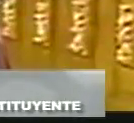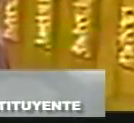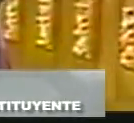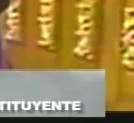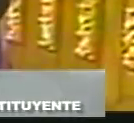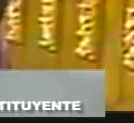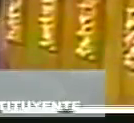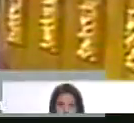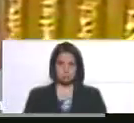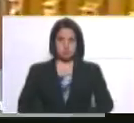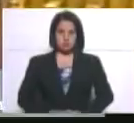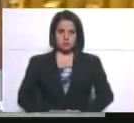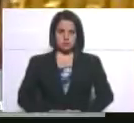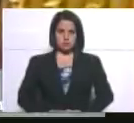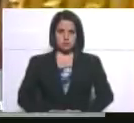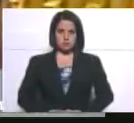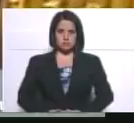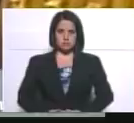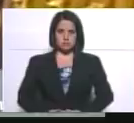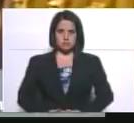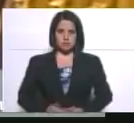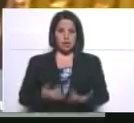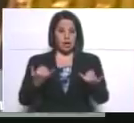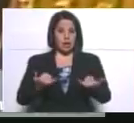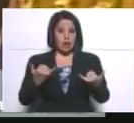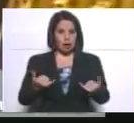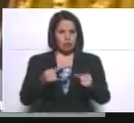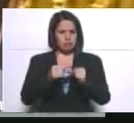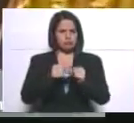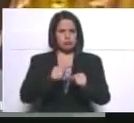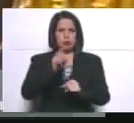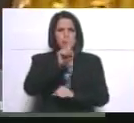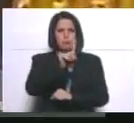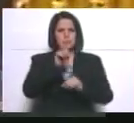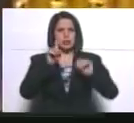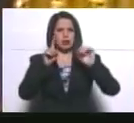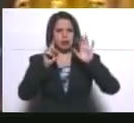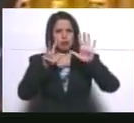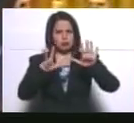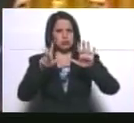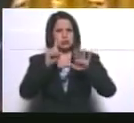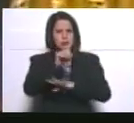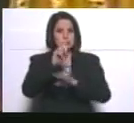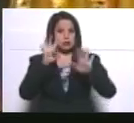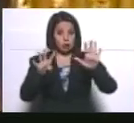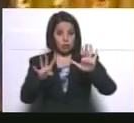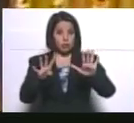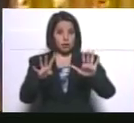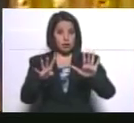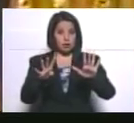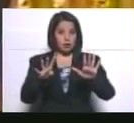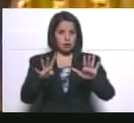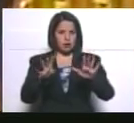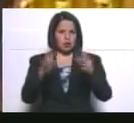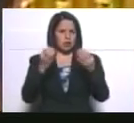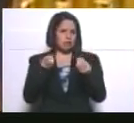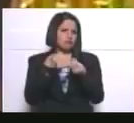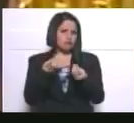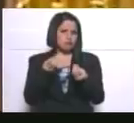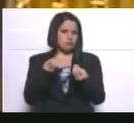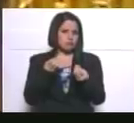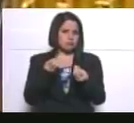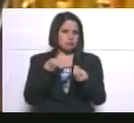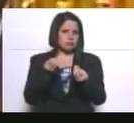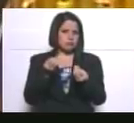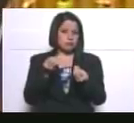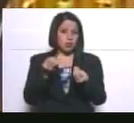casi exactamente, corría 1819, y en medio del fragor